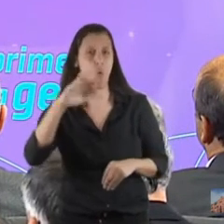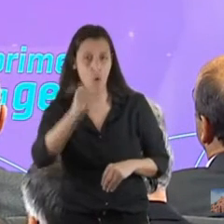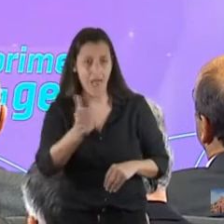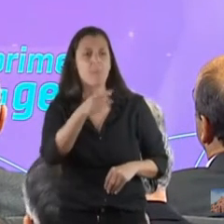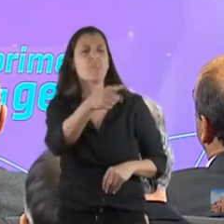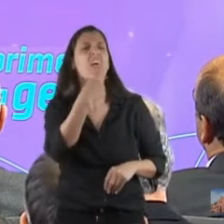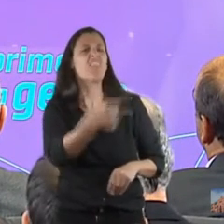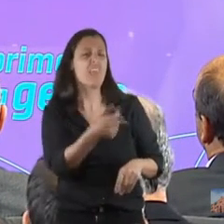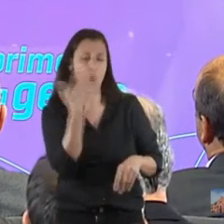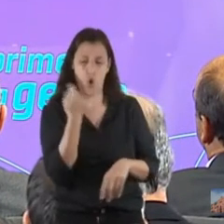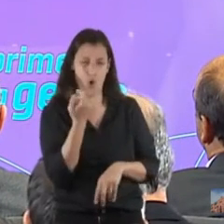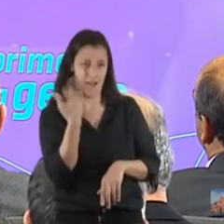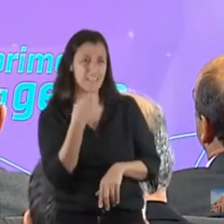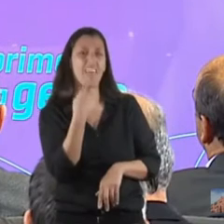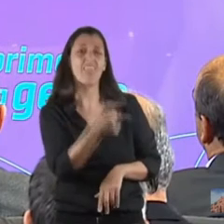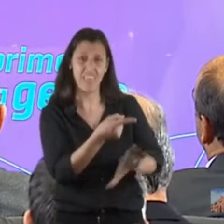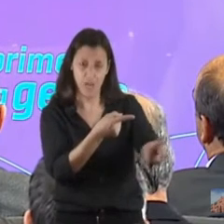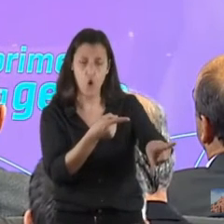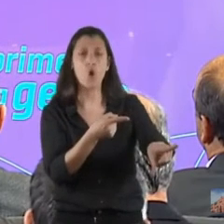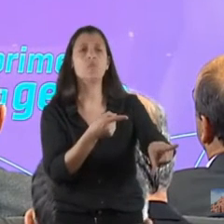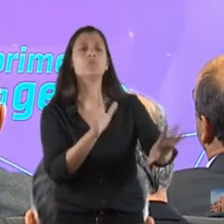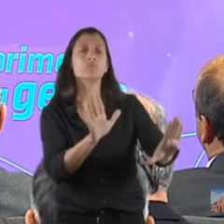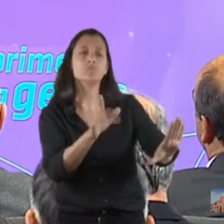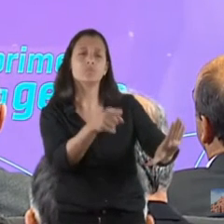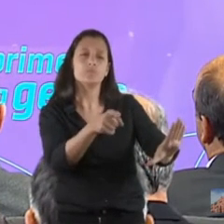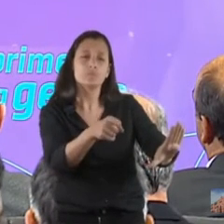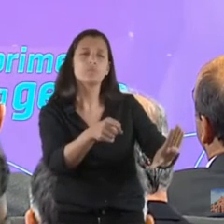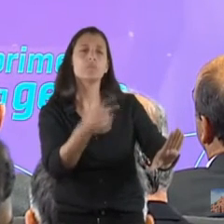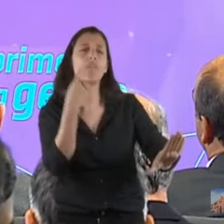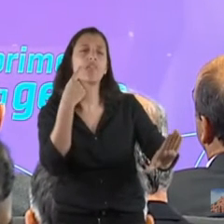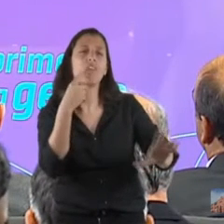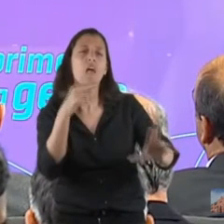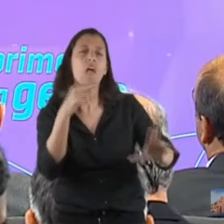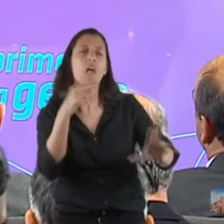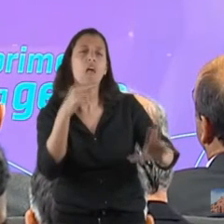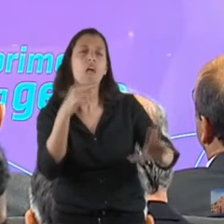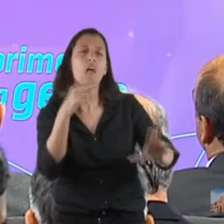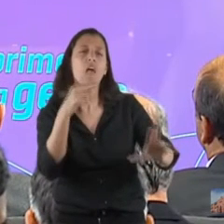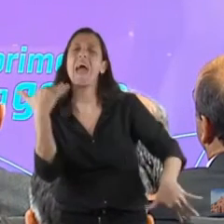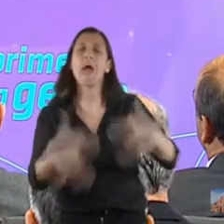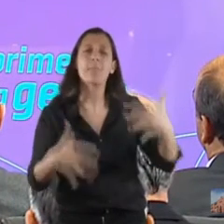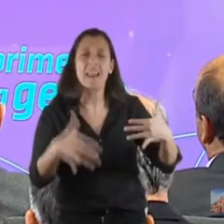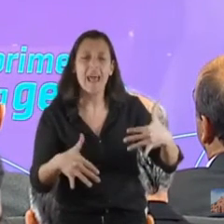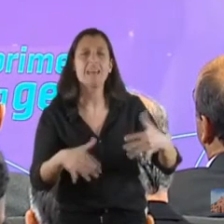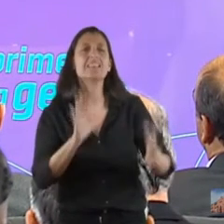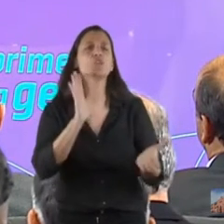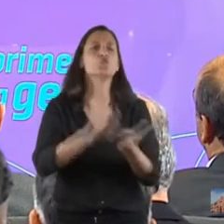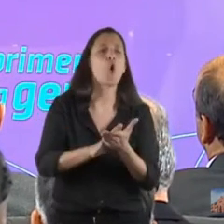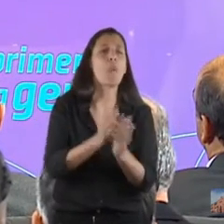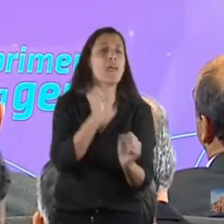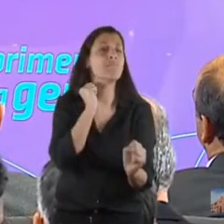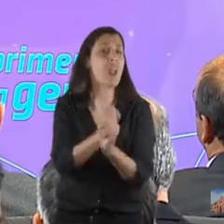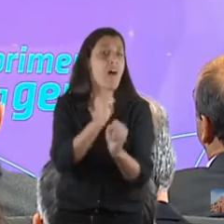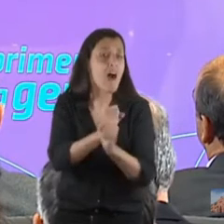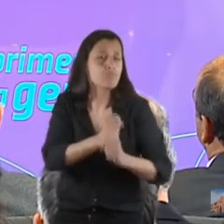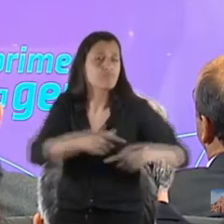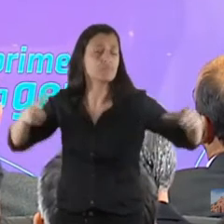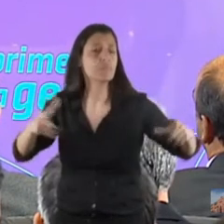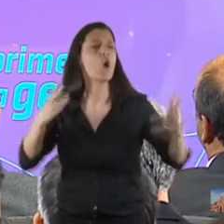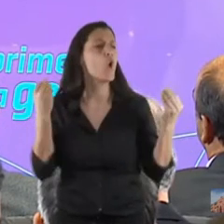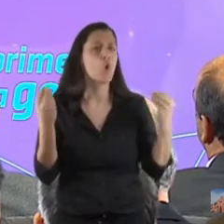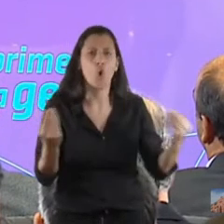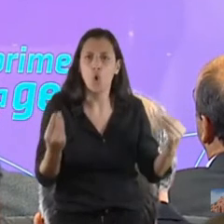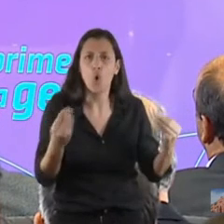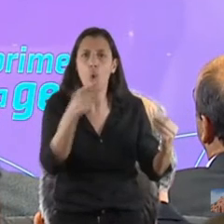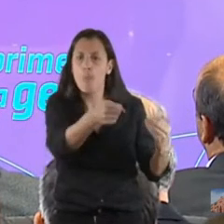usted dijo recién que espera que el plan sea la emergencia y el empleo permanente como va a ser